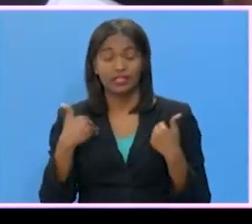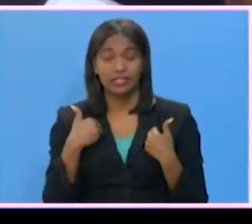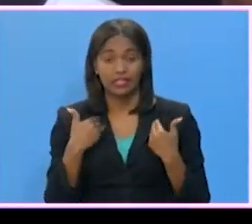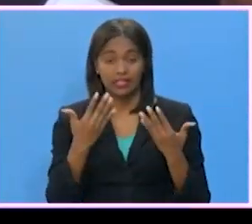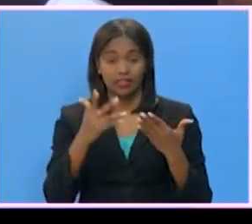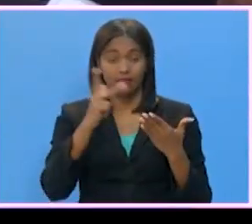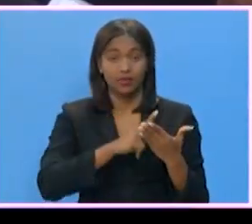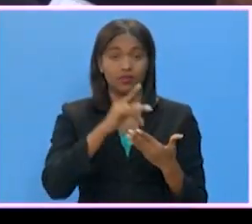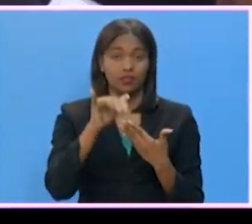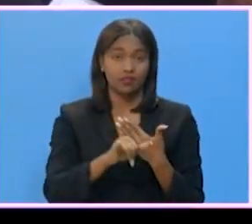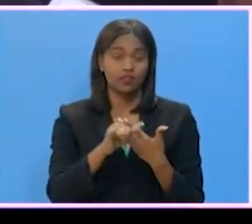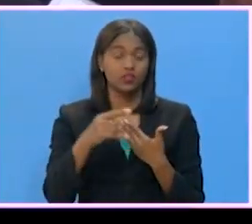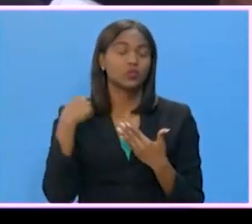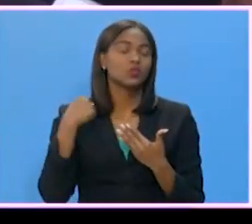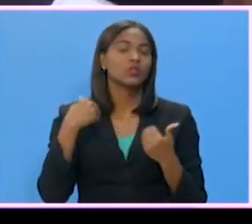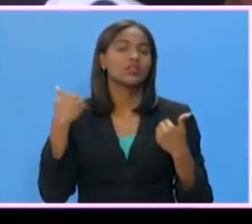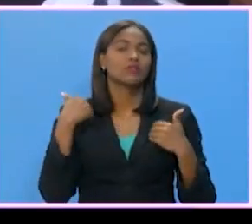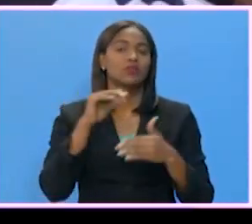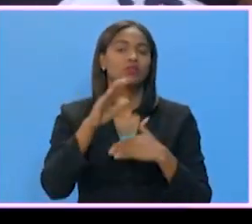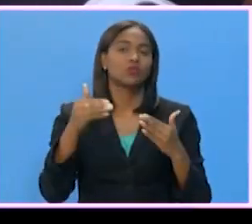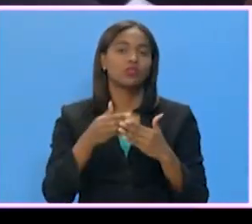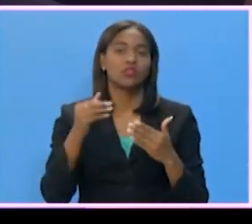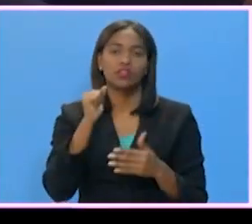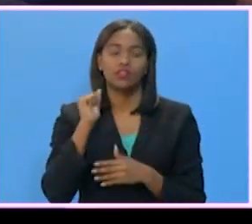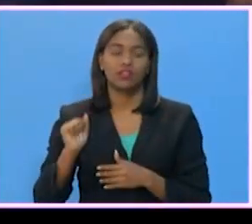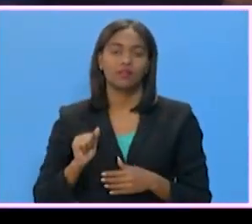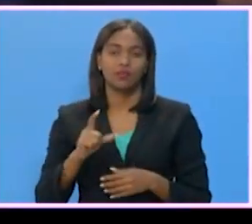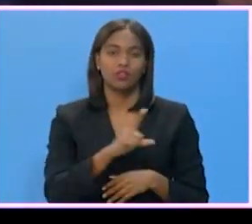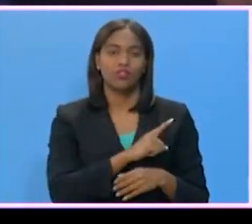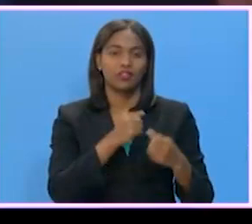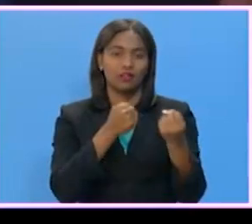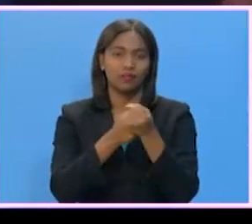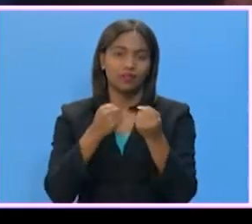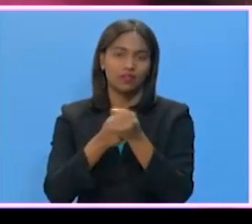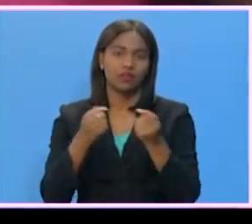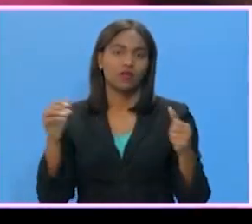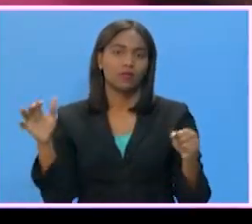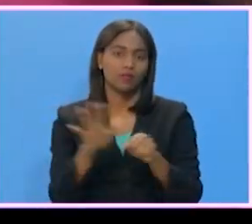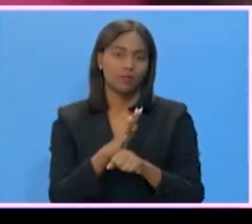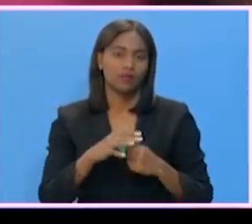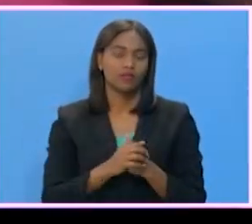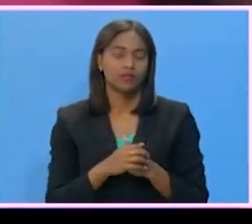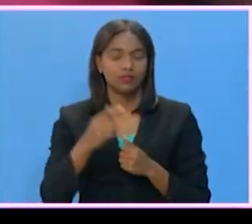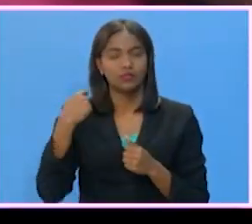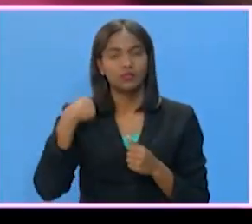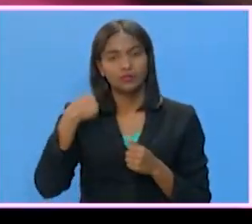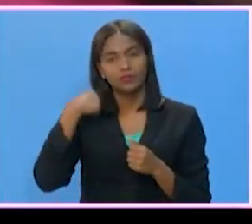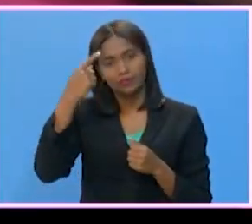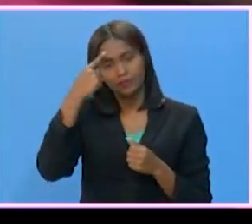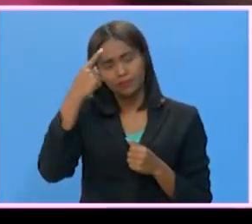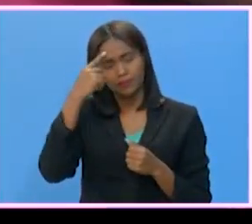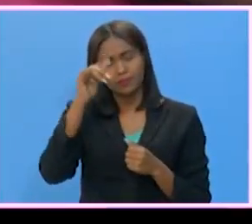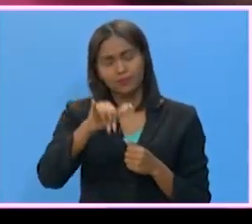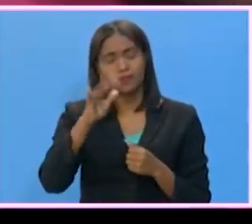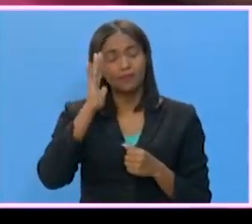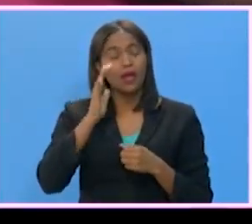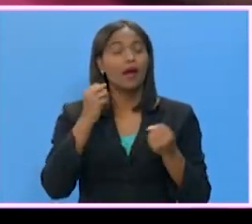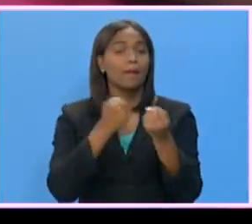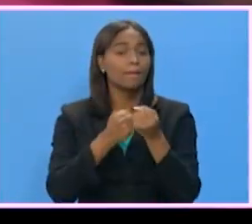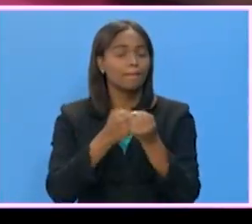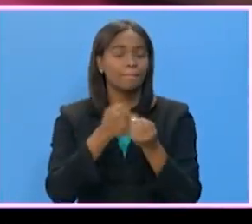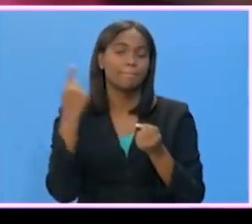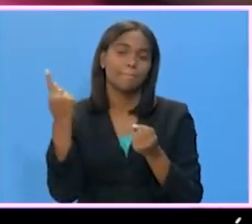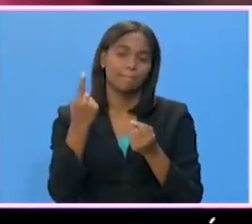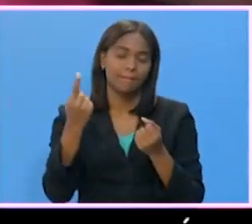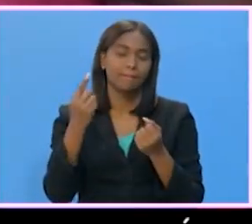este proyecto, debemos todos nosotros como diputados apoyarlo totalmente. Creo que esta obra no tiene desperdicio. La vamos a apoyar y